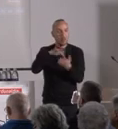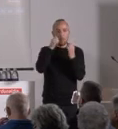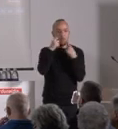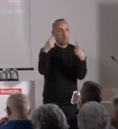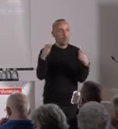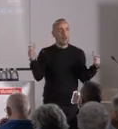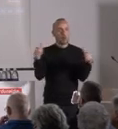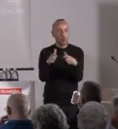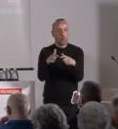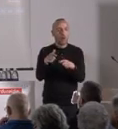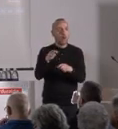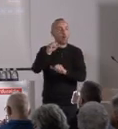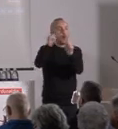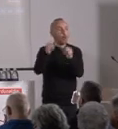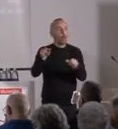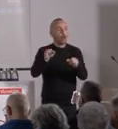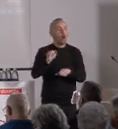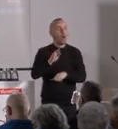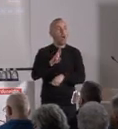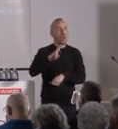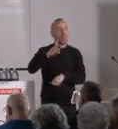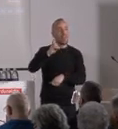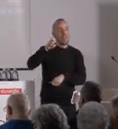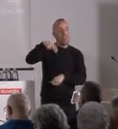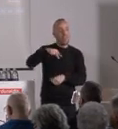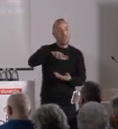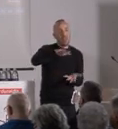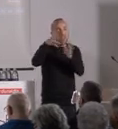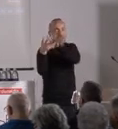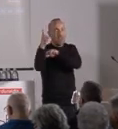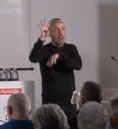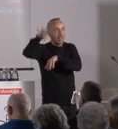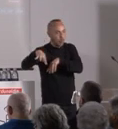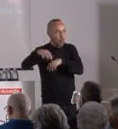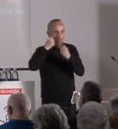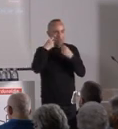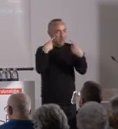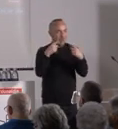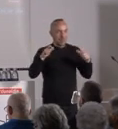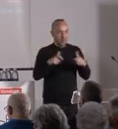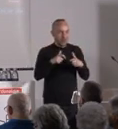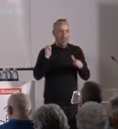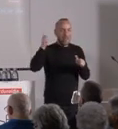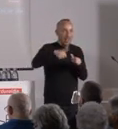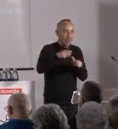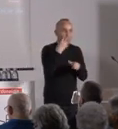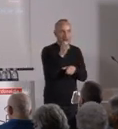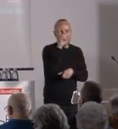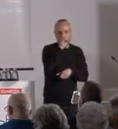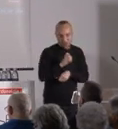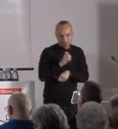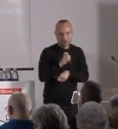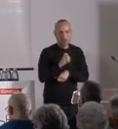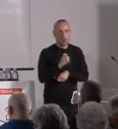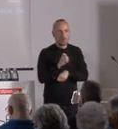implantar el modelo Andel en Cataluña, o sea que hace 20 años, y ahora sí que podemos decir